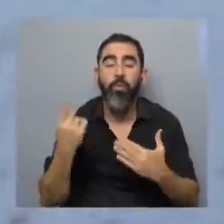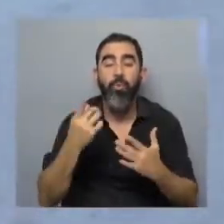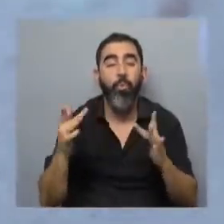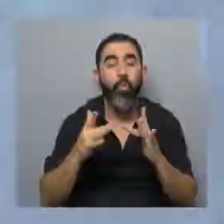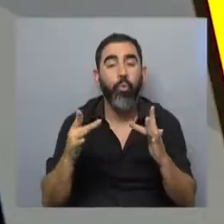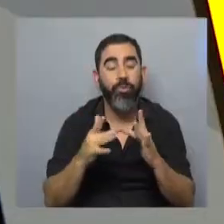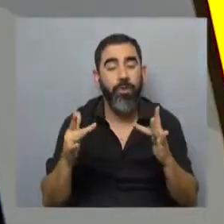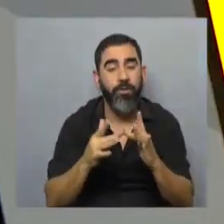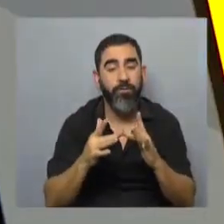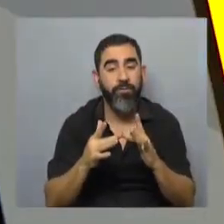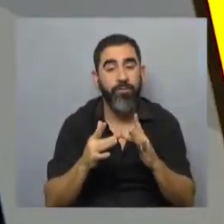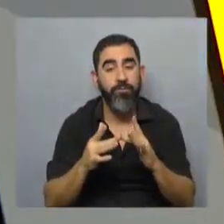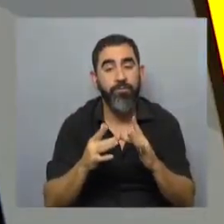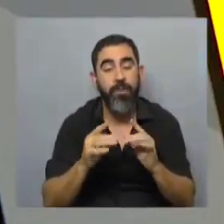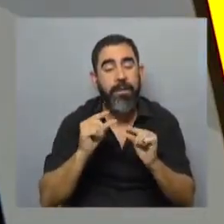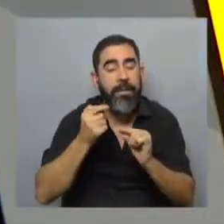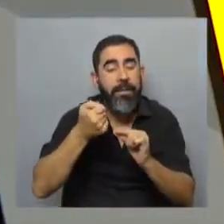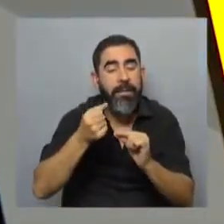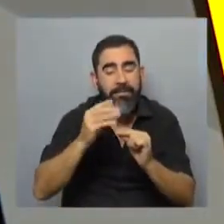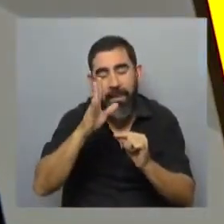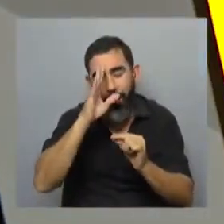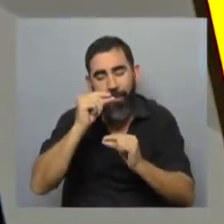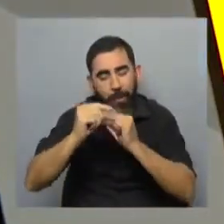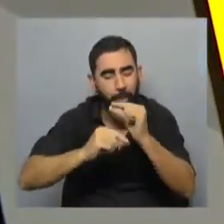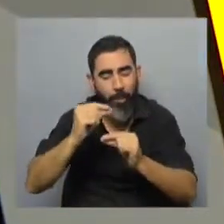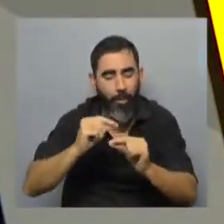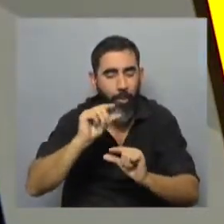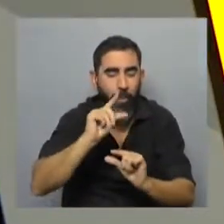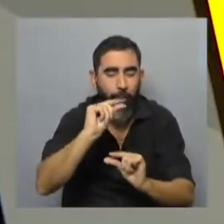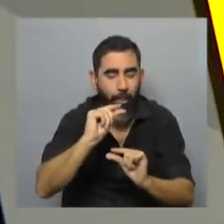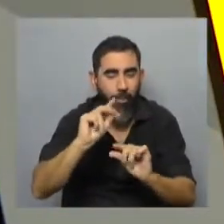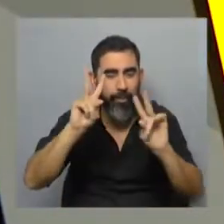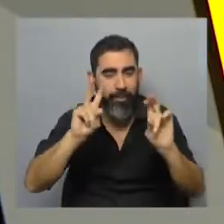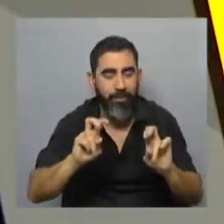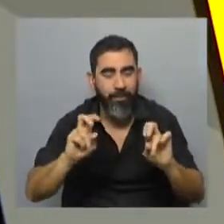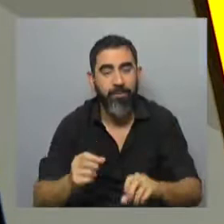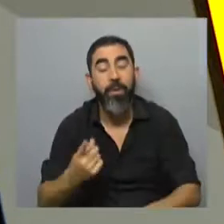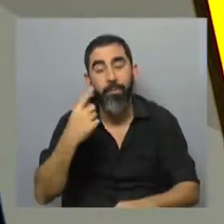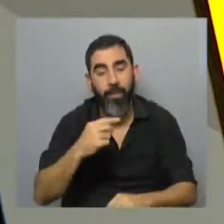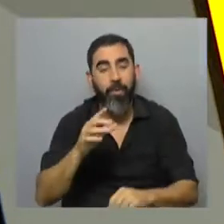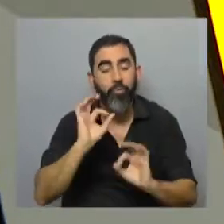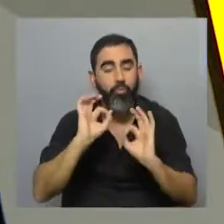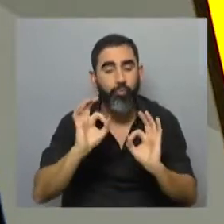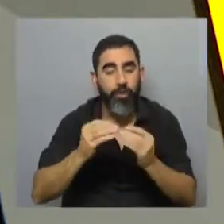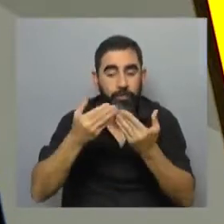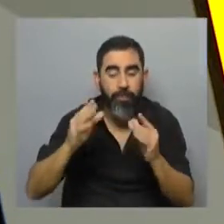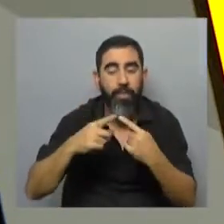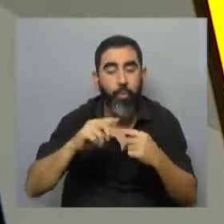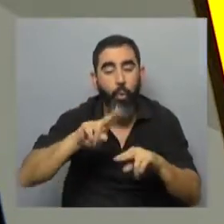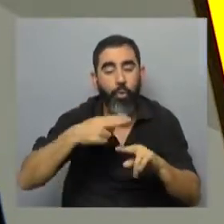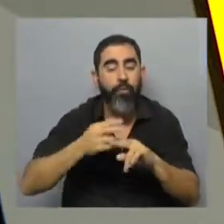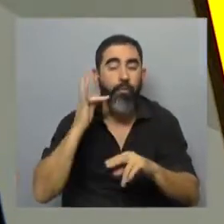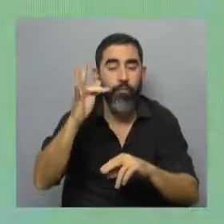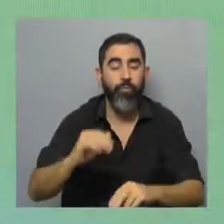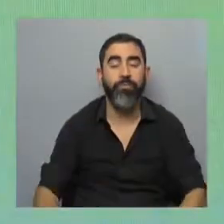por estos minutos. Hemos apenas, bien superficial, ¿no? Hemos apenas metido un pie en el agua, pero creo que alcanza para abrir el tema y volveremos a él